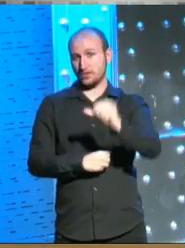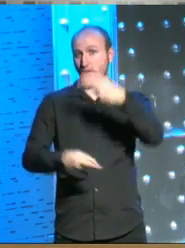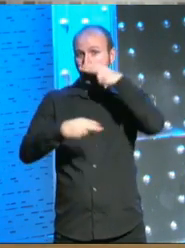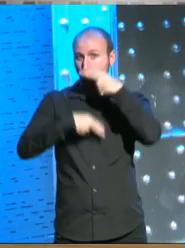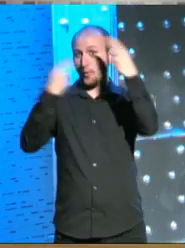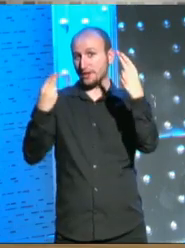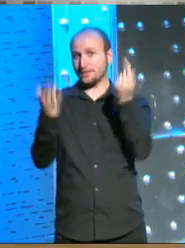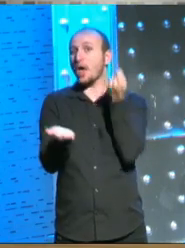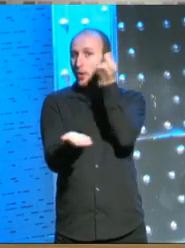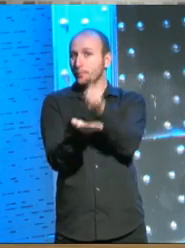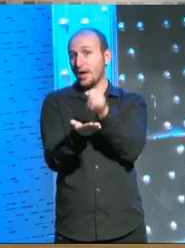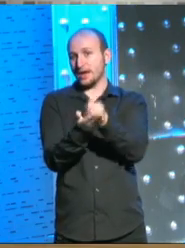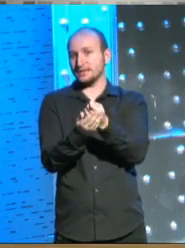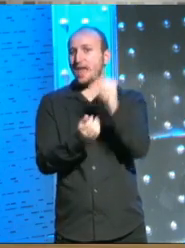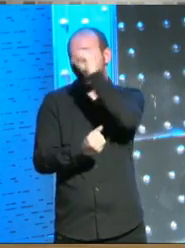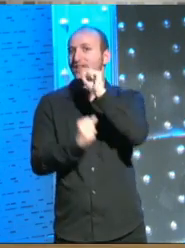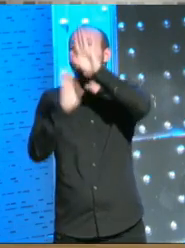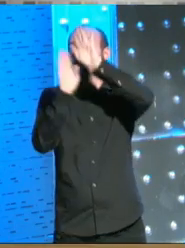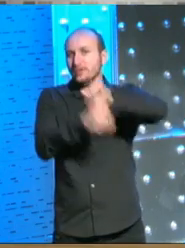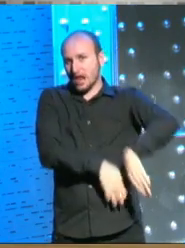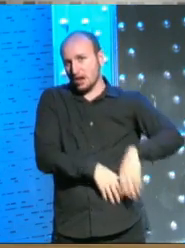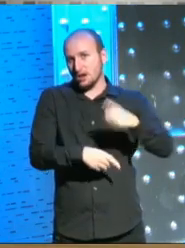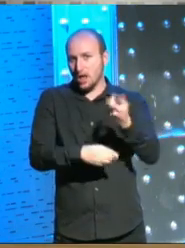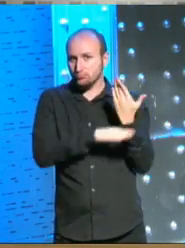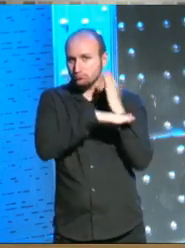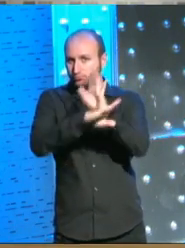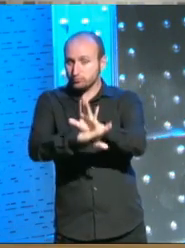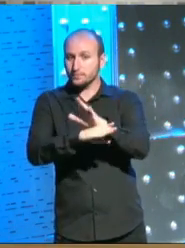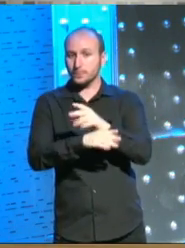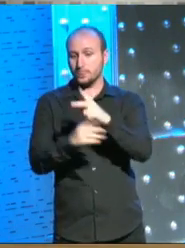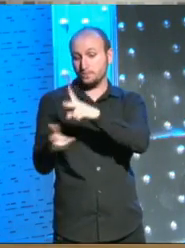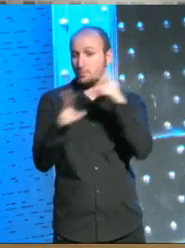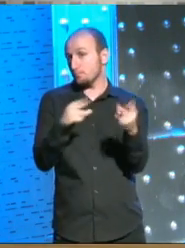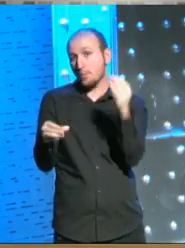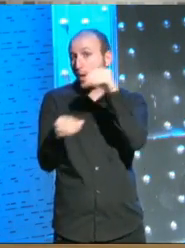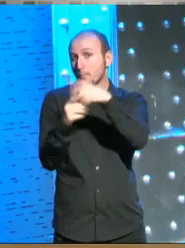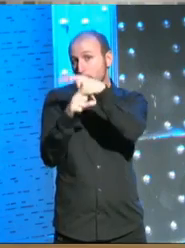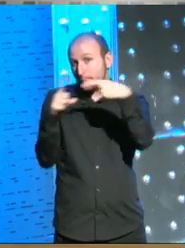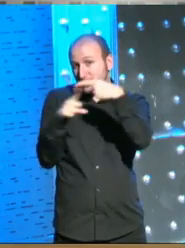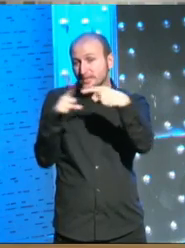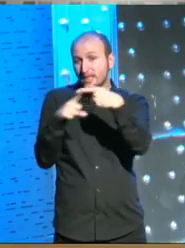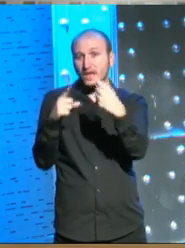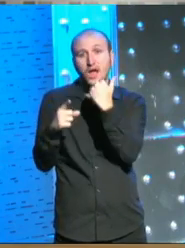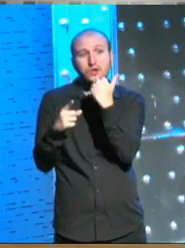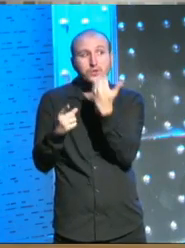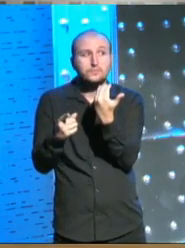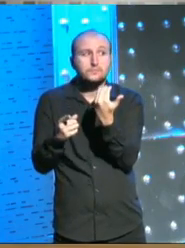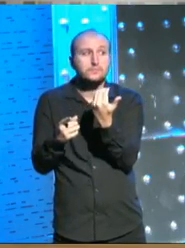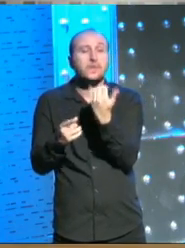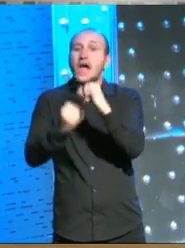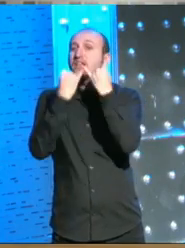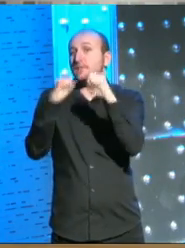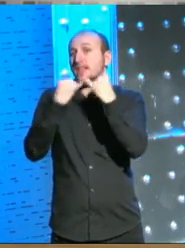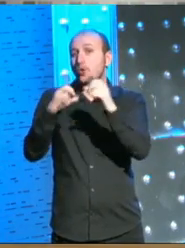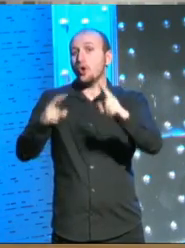pago es en diciembre, final de año, ¿no? Y entre medio hay algunas proyecciones para grupos pequeños, en fin, pero como espectáculo